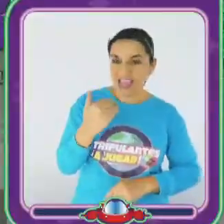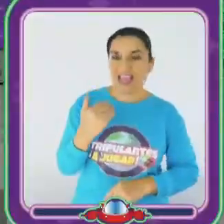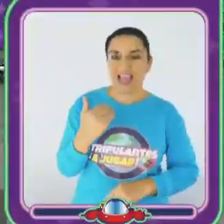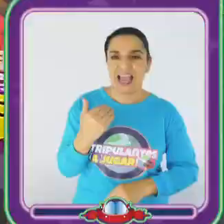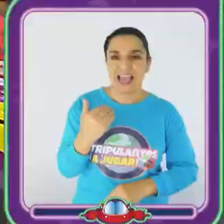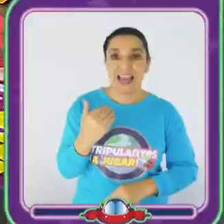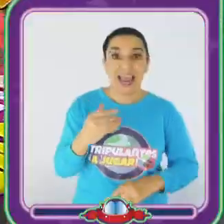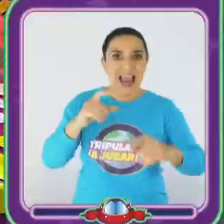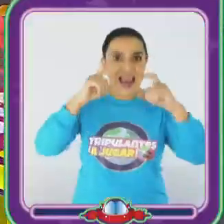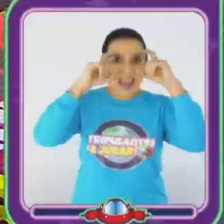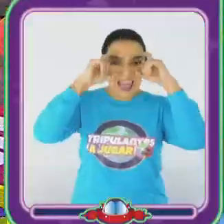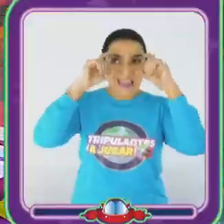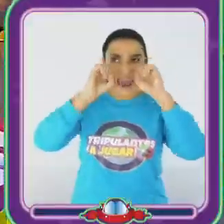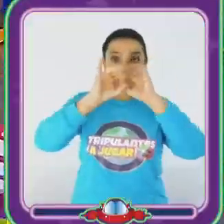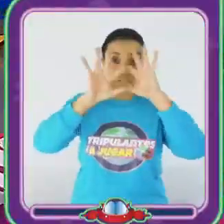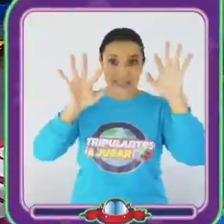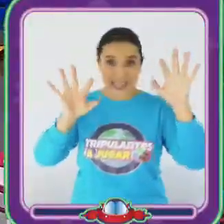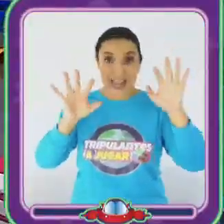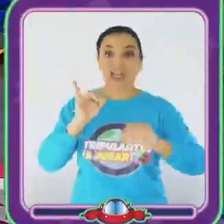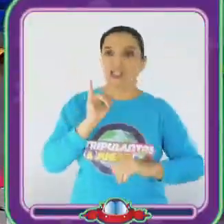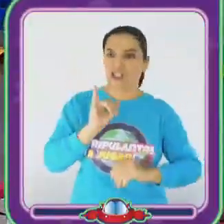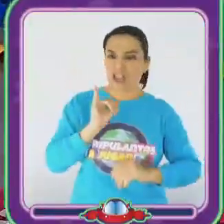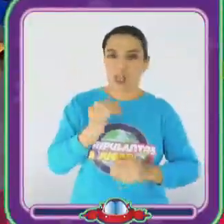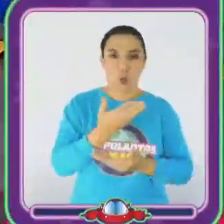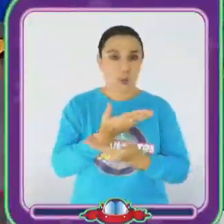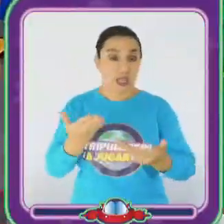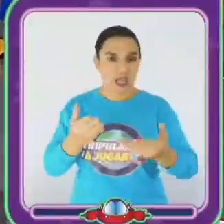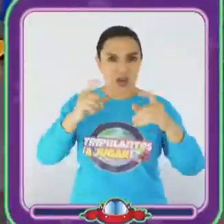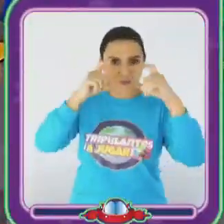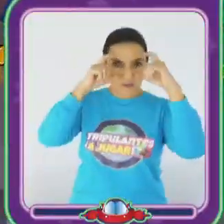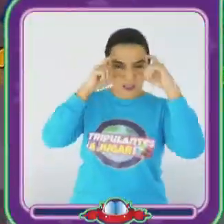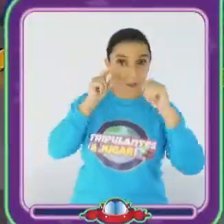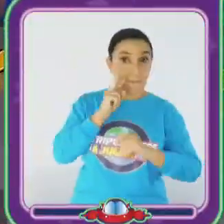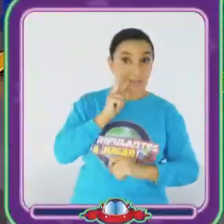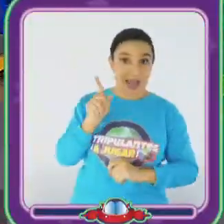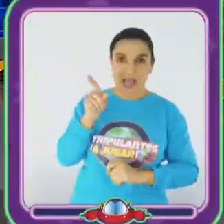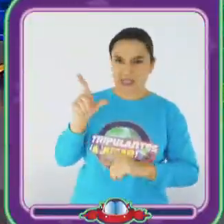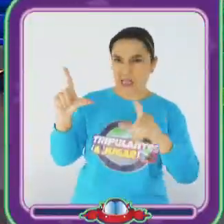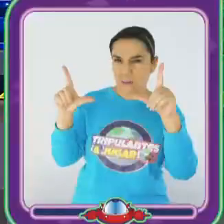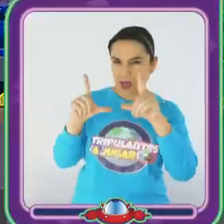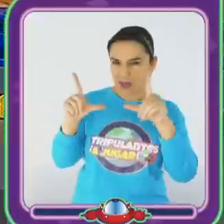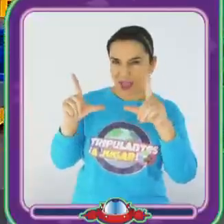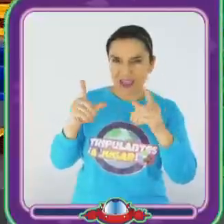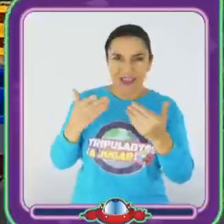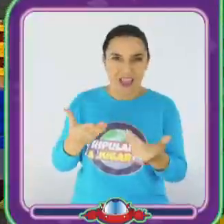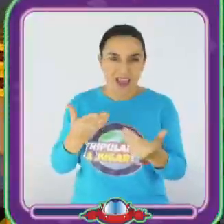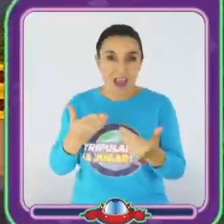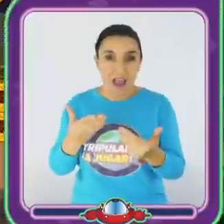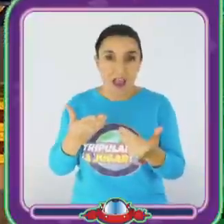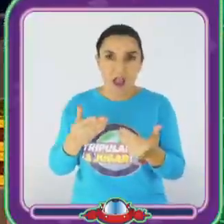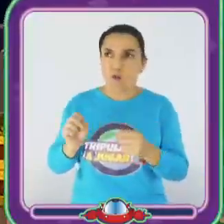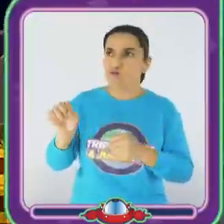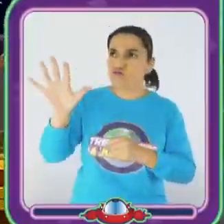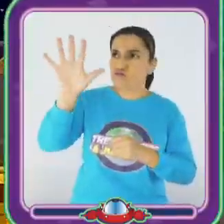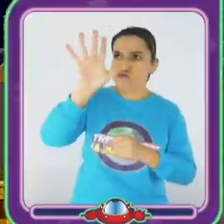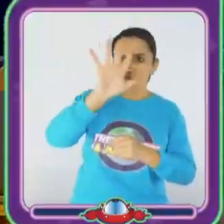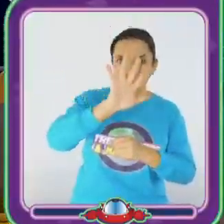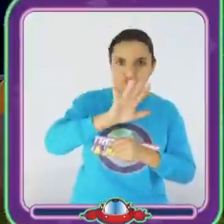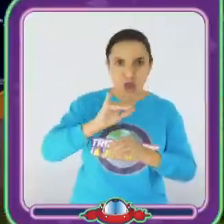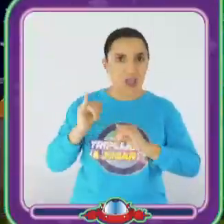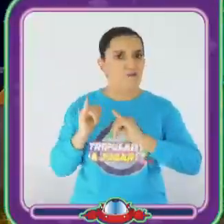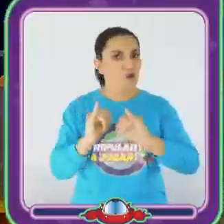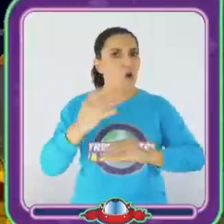Vengan para acá, los lentes espaciales. Oh, sí. Ustedes se lo van a poner, van a mirar esa pantalla que está ahí y va a aparecer una